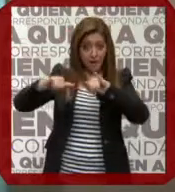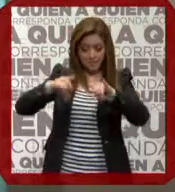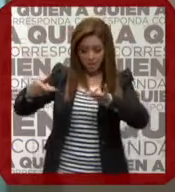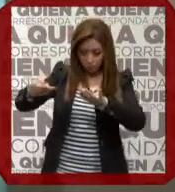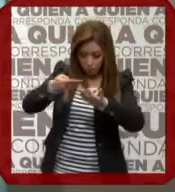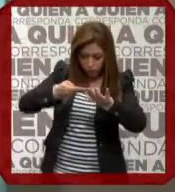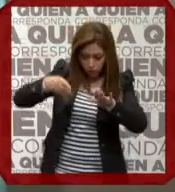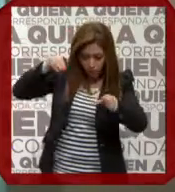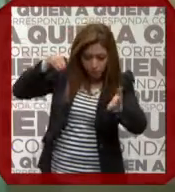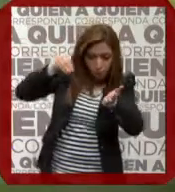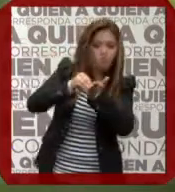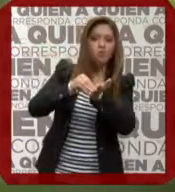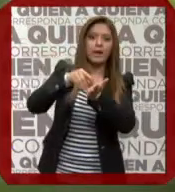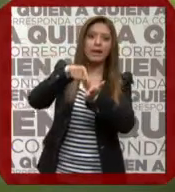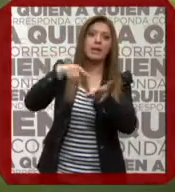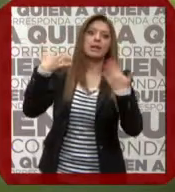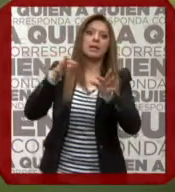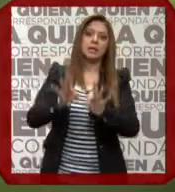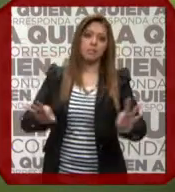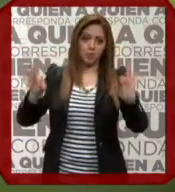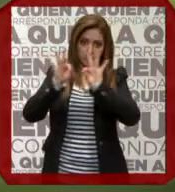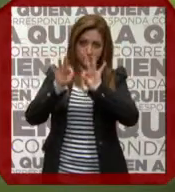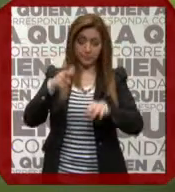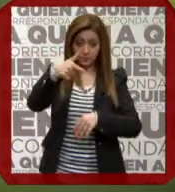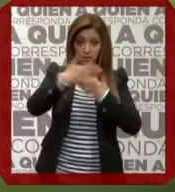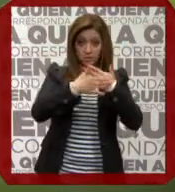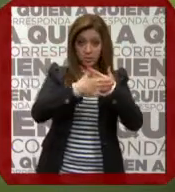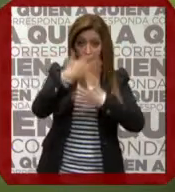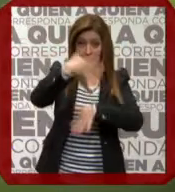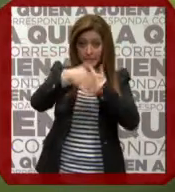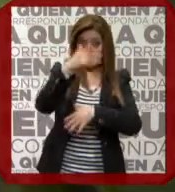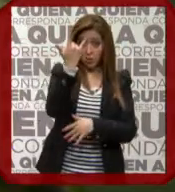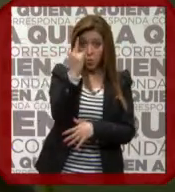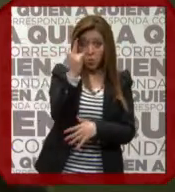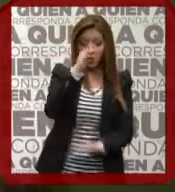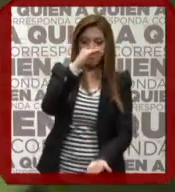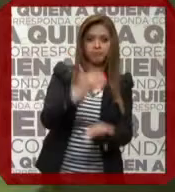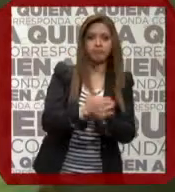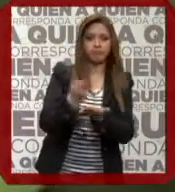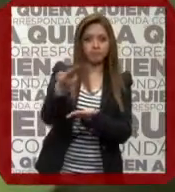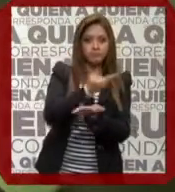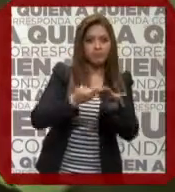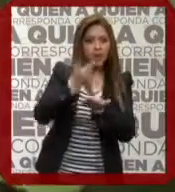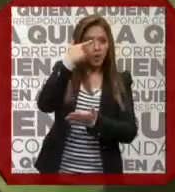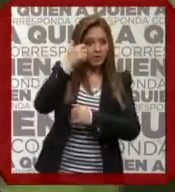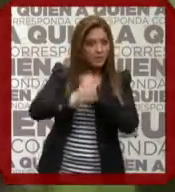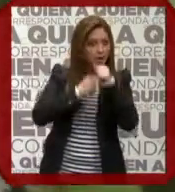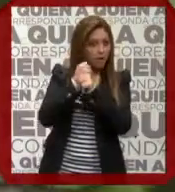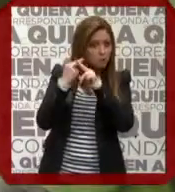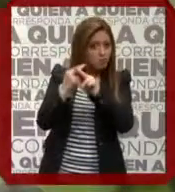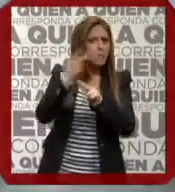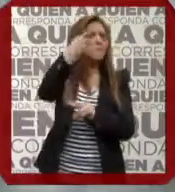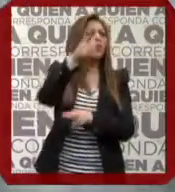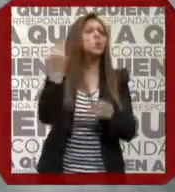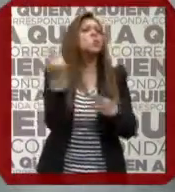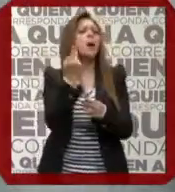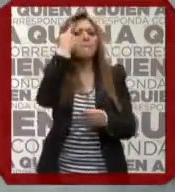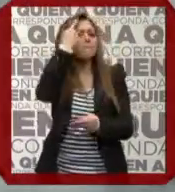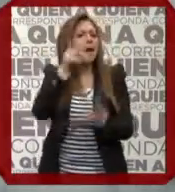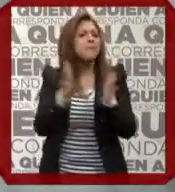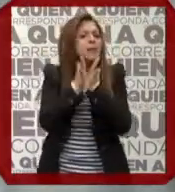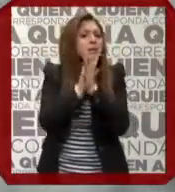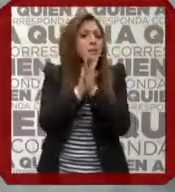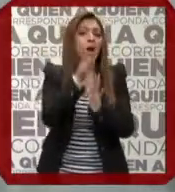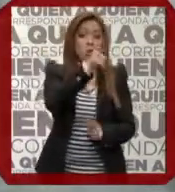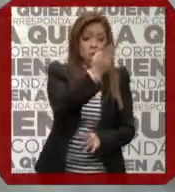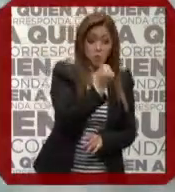mayor interés. Este próximo 15 de julio se cierra la convocatoria de la 12ª edición y como requisito solo necesitas tener entre